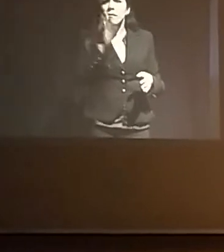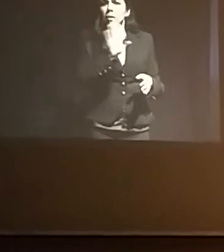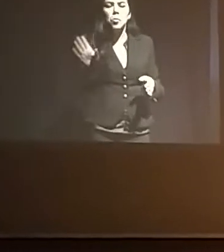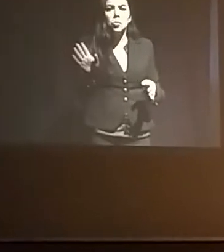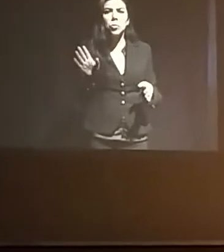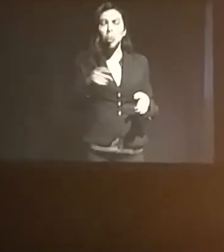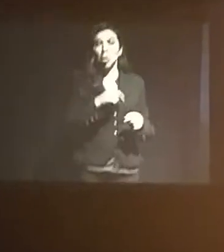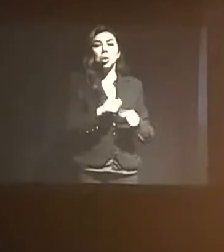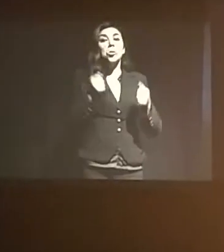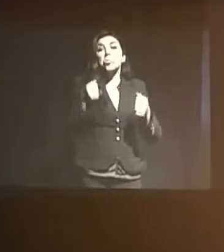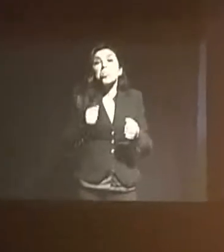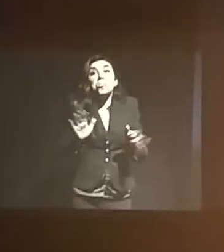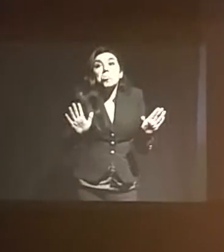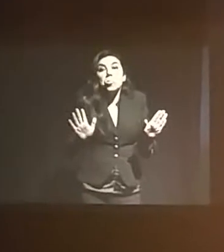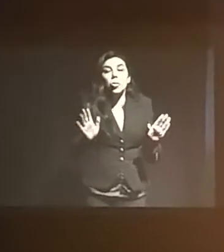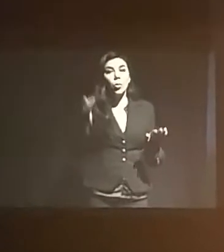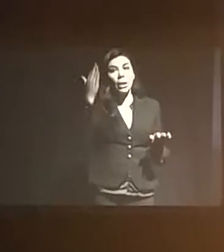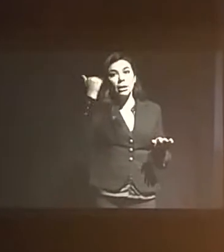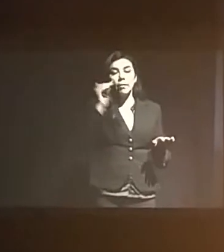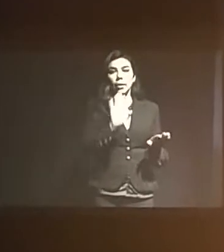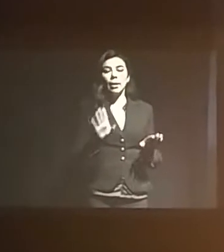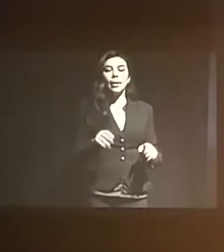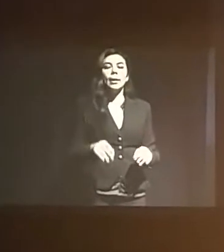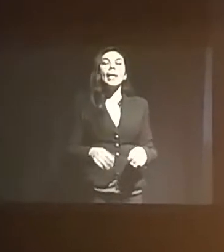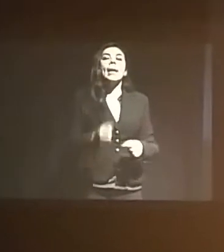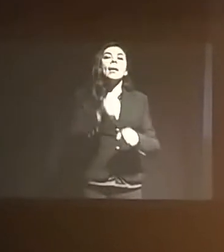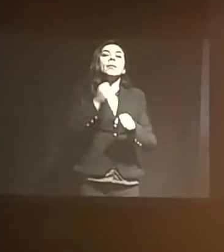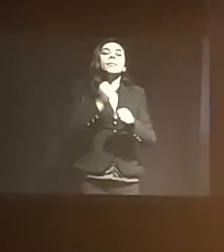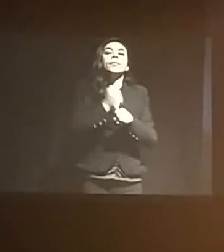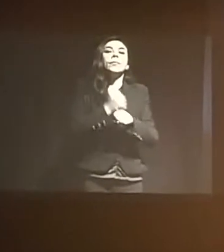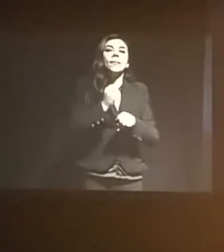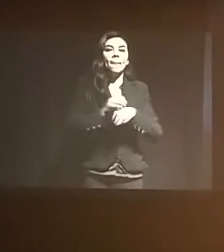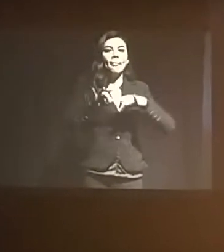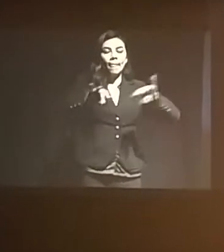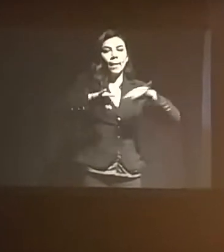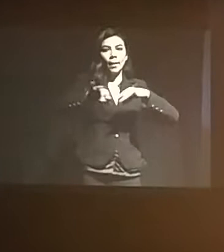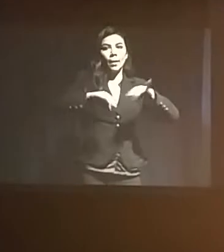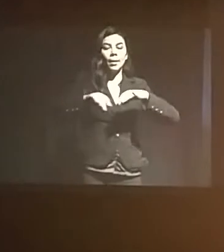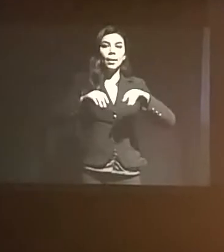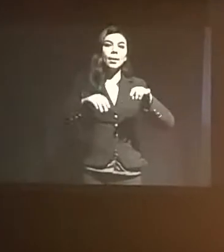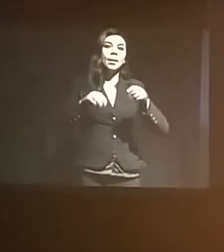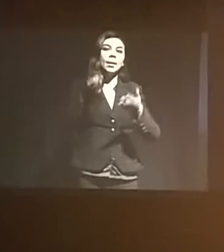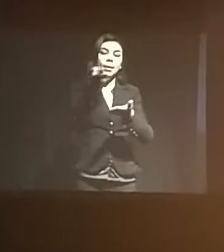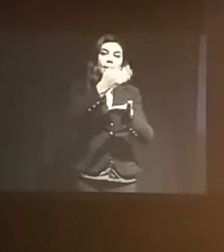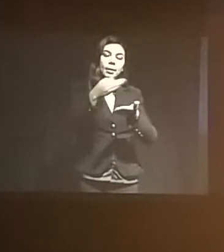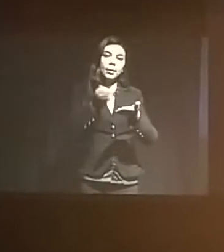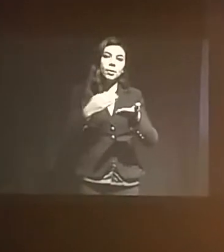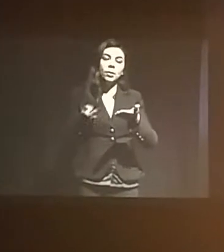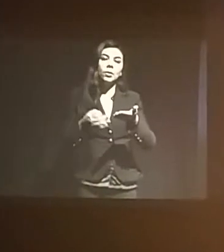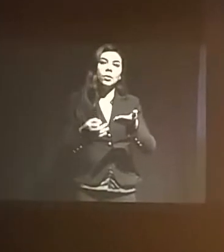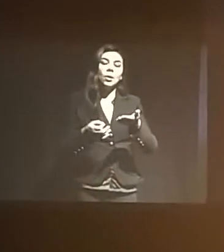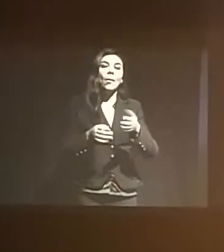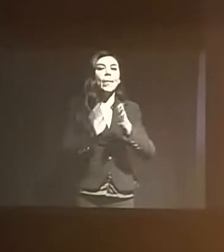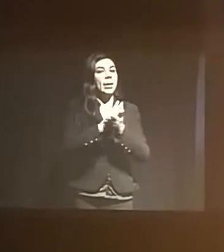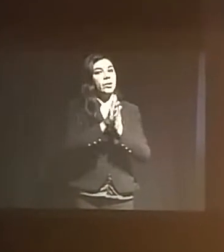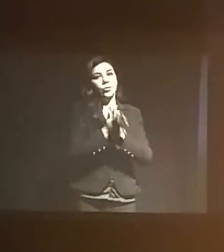saberlo. Porque en realidad la pega del arquitecto es diseñar para todos.